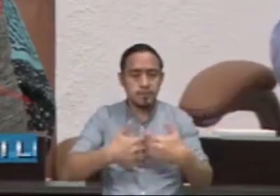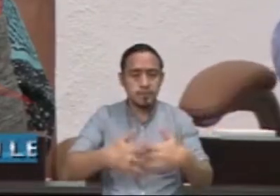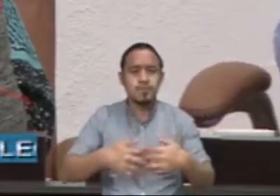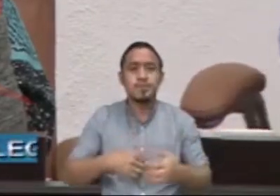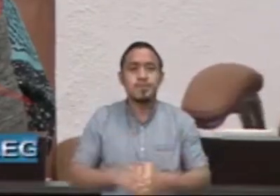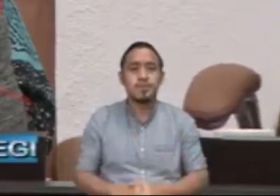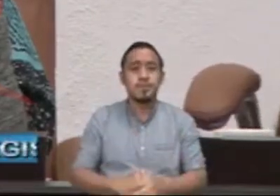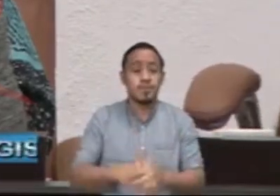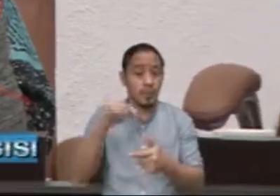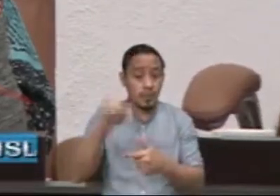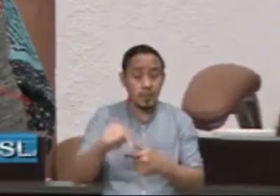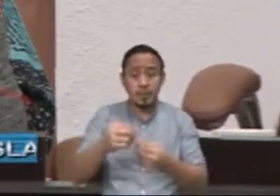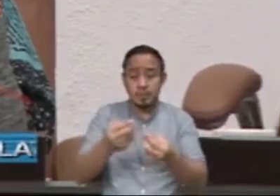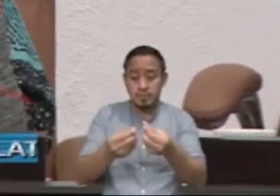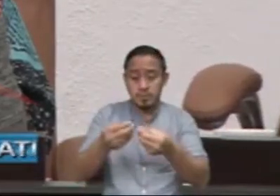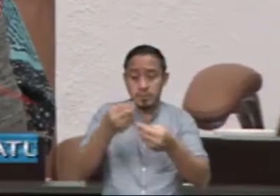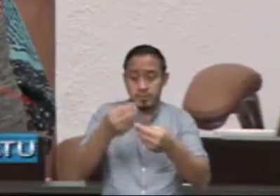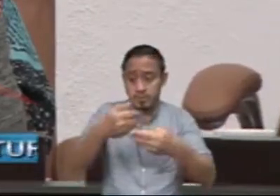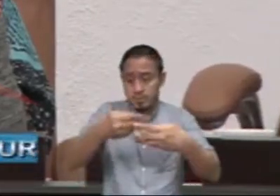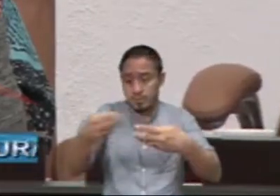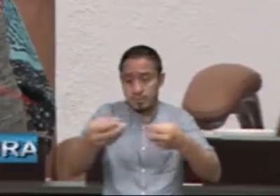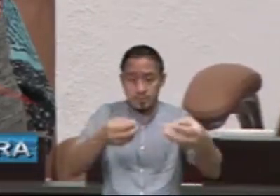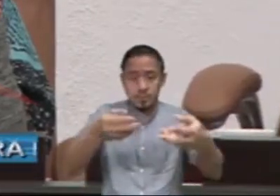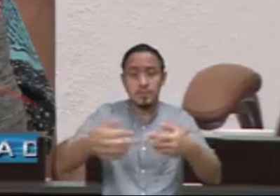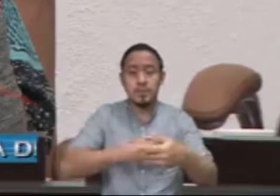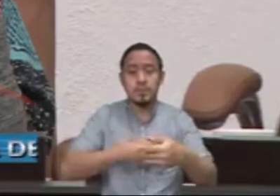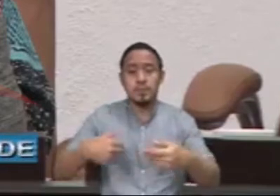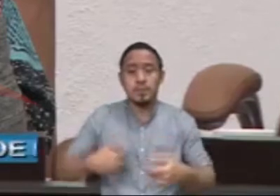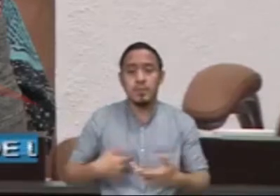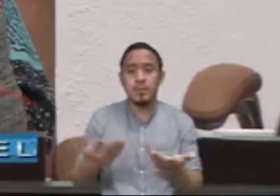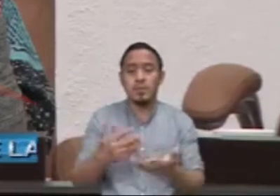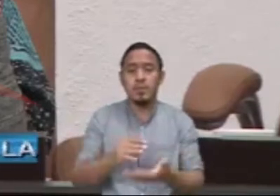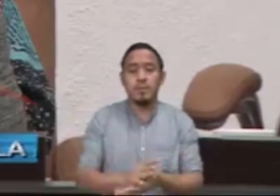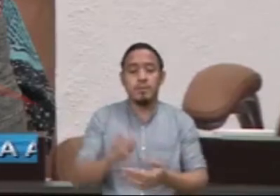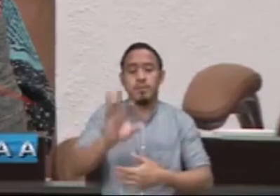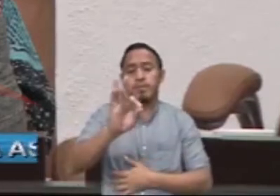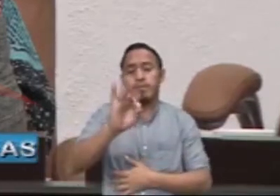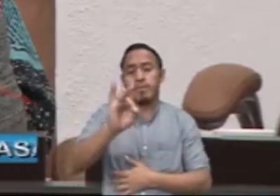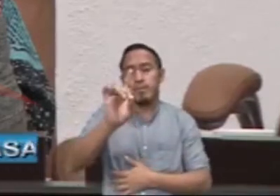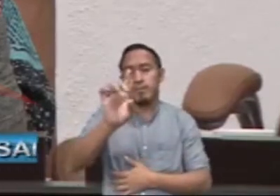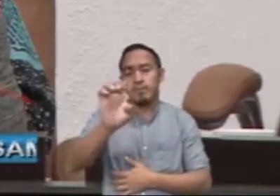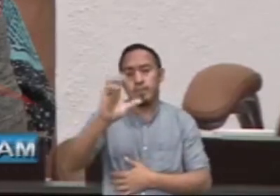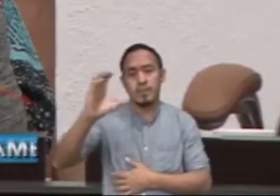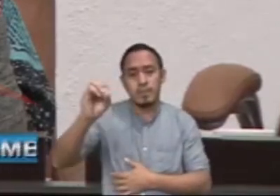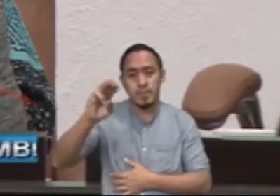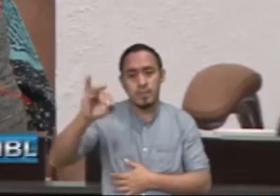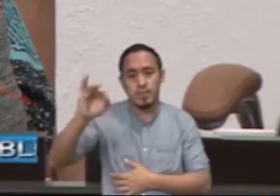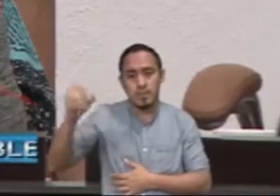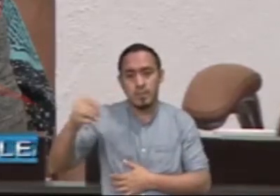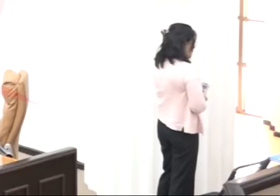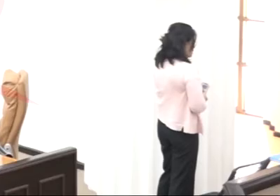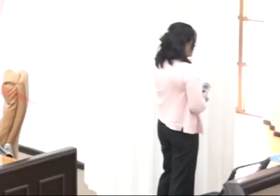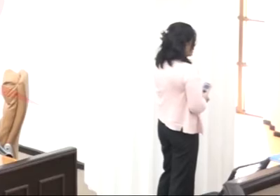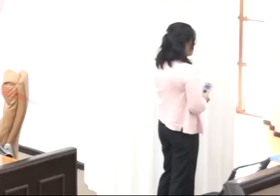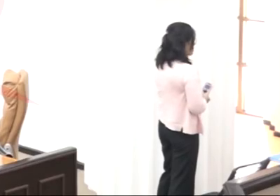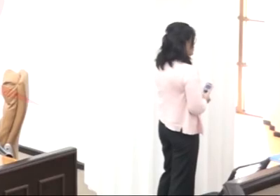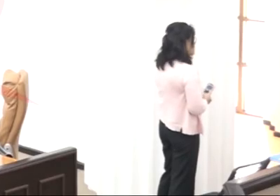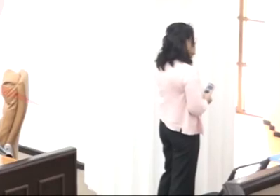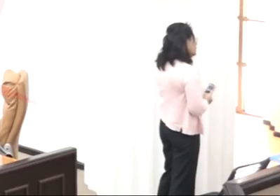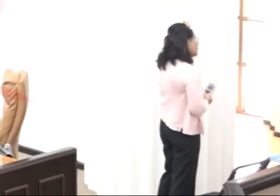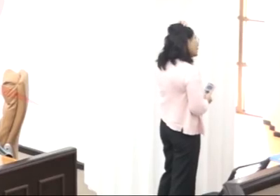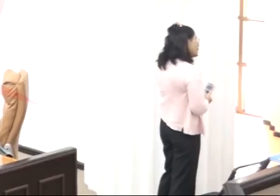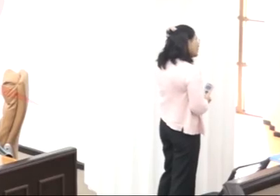Limitada. Esta distribución será efectuada a través del fideicomiso que se ha construido para